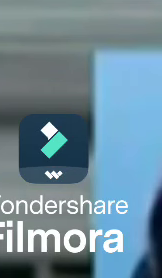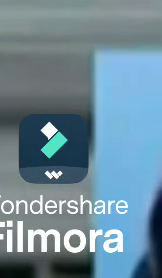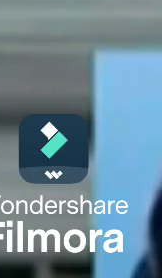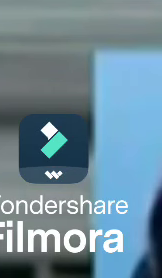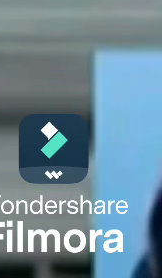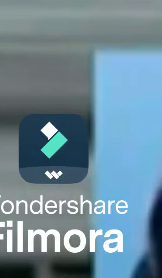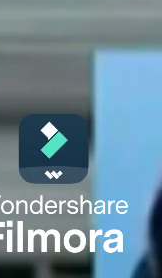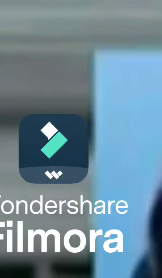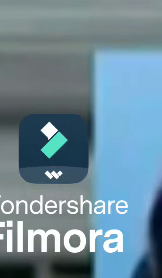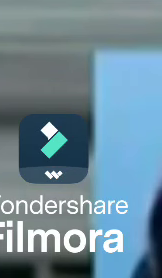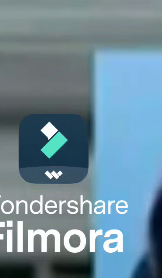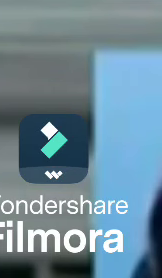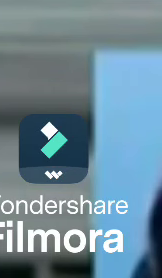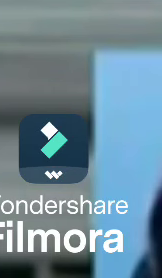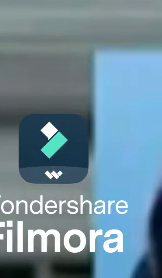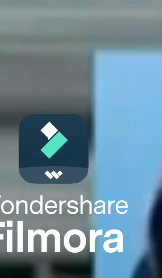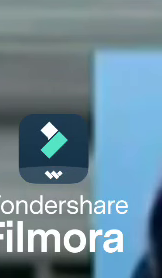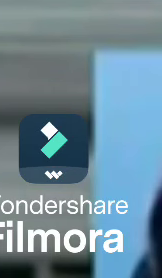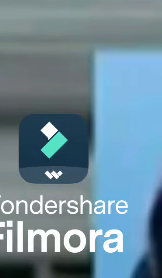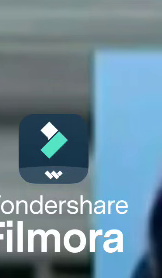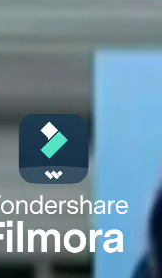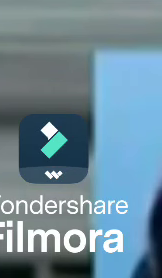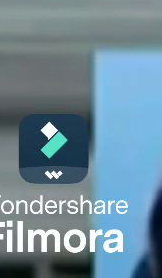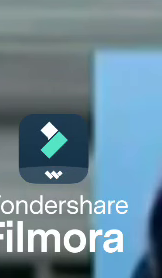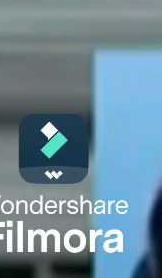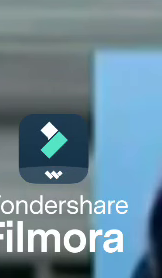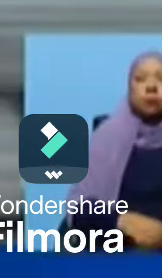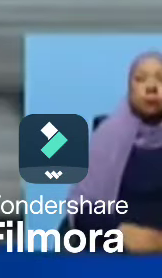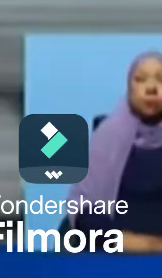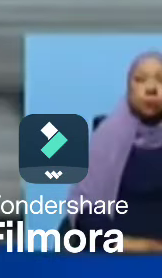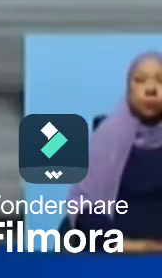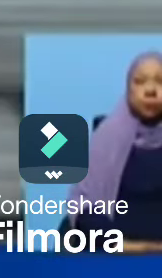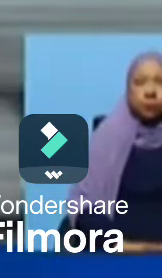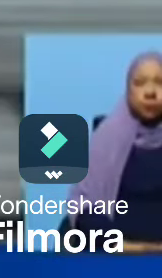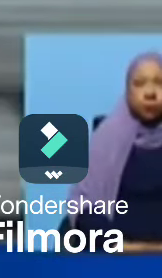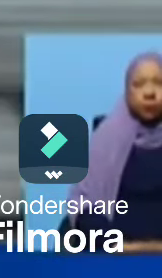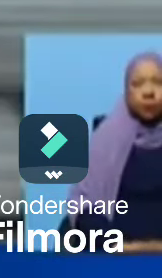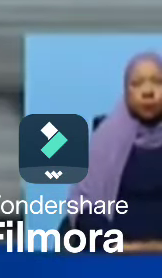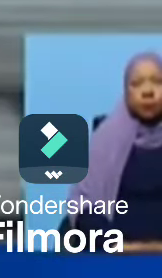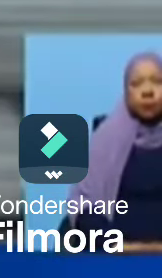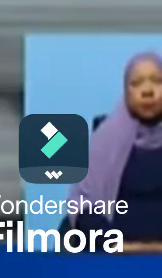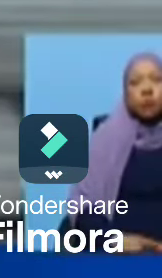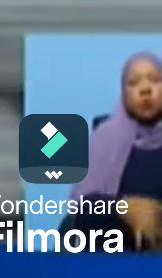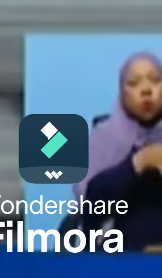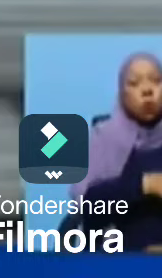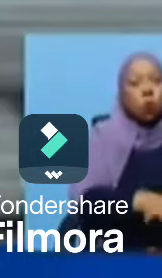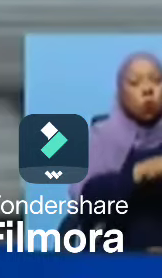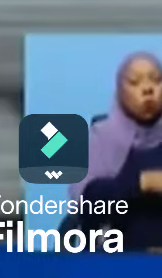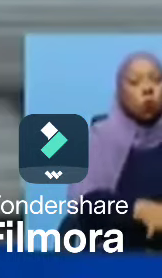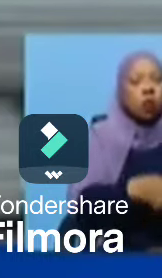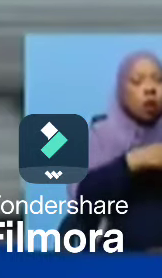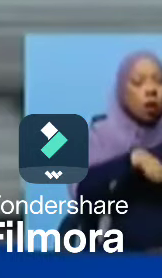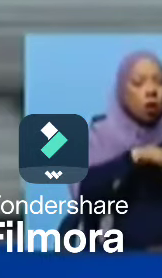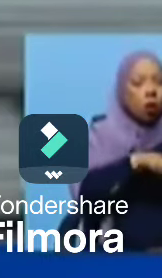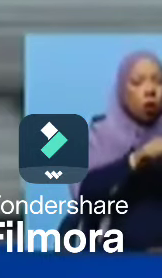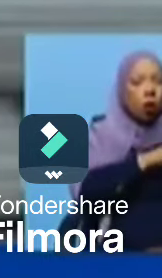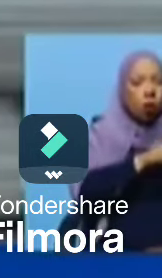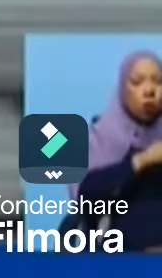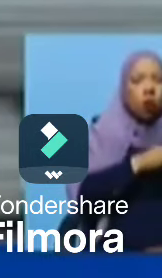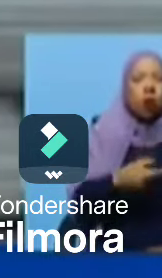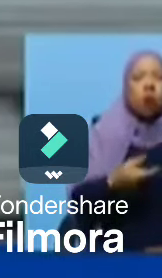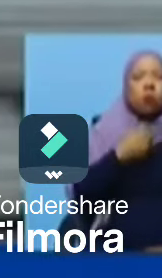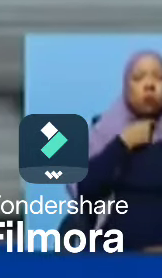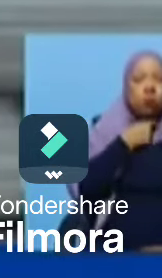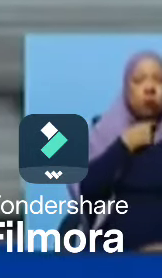maduro y anunciando que llegó diciembre y que todos deben de ser felices hubo unos señores con sotana que